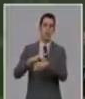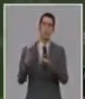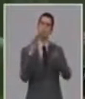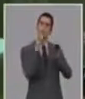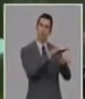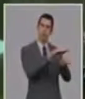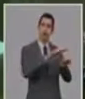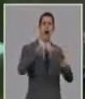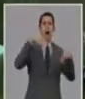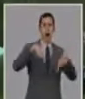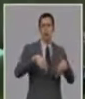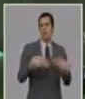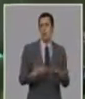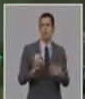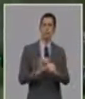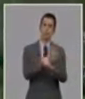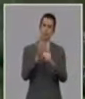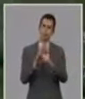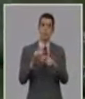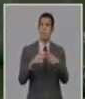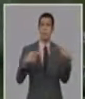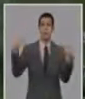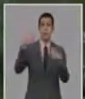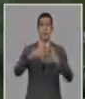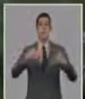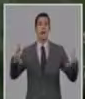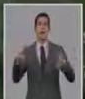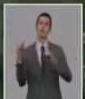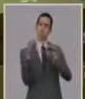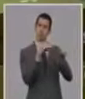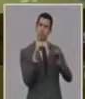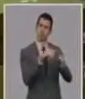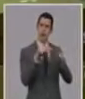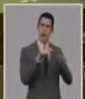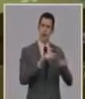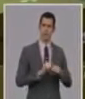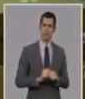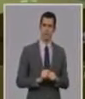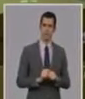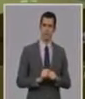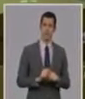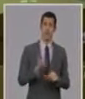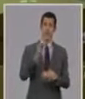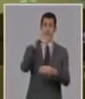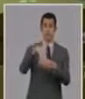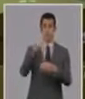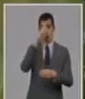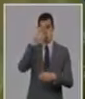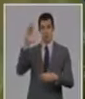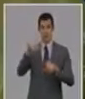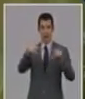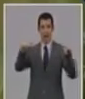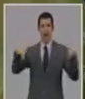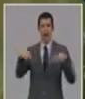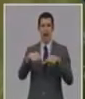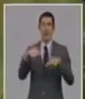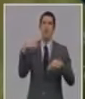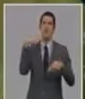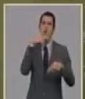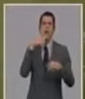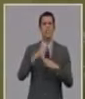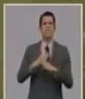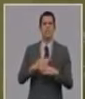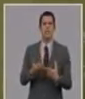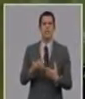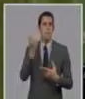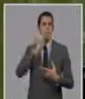una liderada por el doctor Narciso Jiménez y los médicos que están en la zona roja trabajando, y en esa investigación